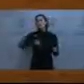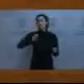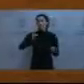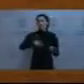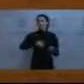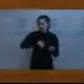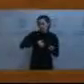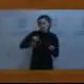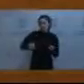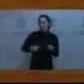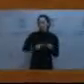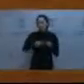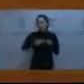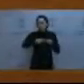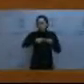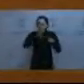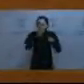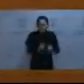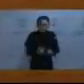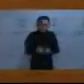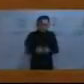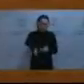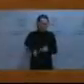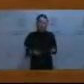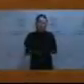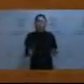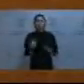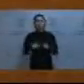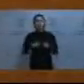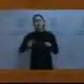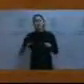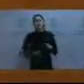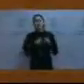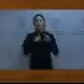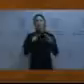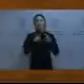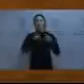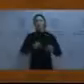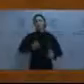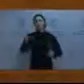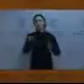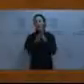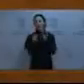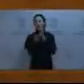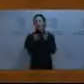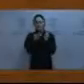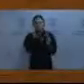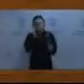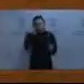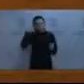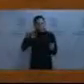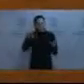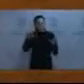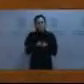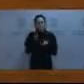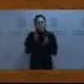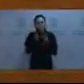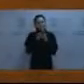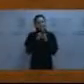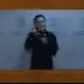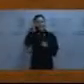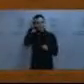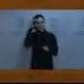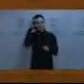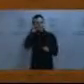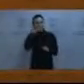las cosas. Creemos que se pueden hacer las cosas en Asturias de otra forma. Mira, con ambición, con conocimiento, pero sobre todo con mucha ilusión. Por la ilusión de que